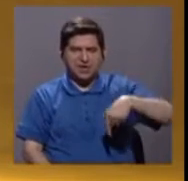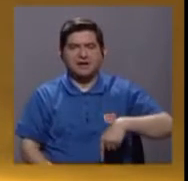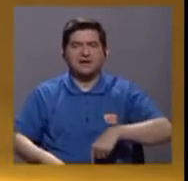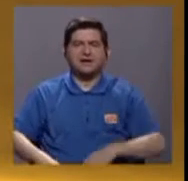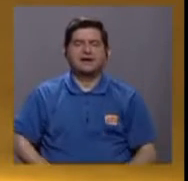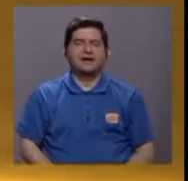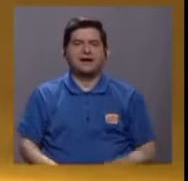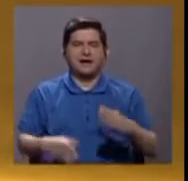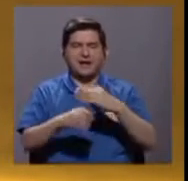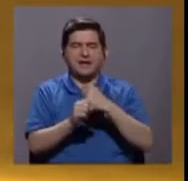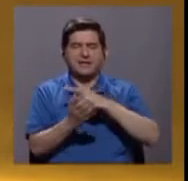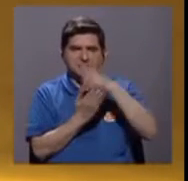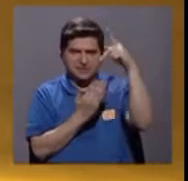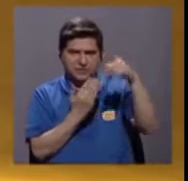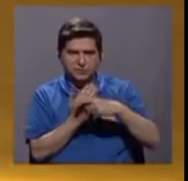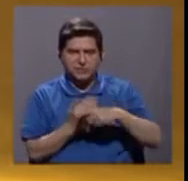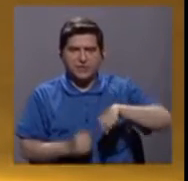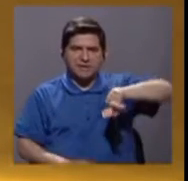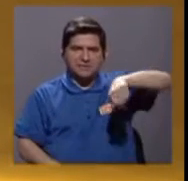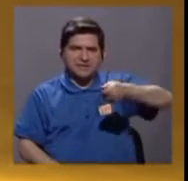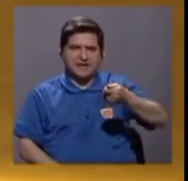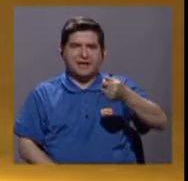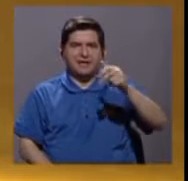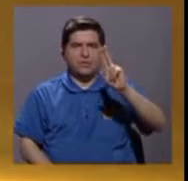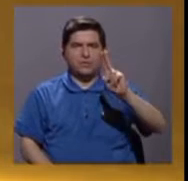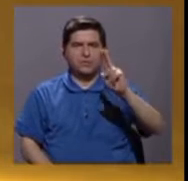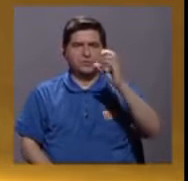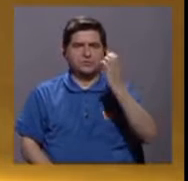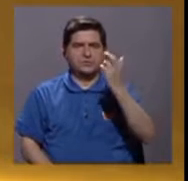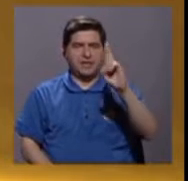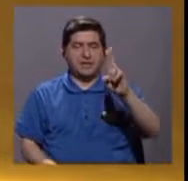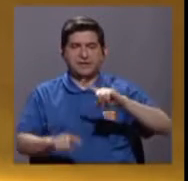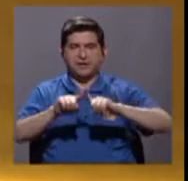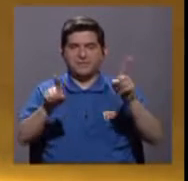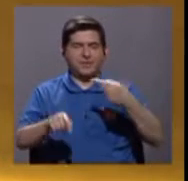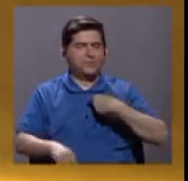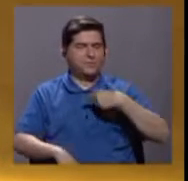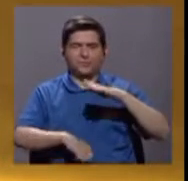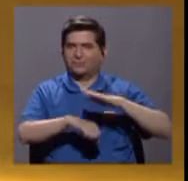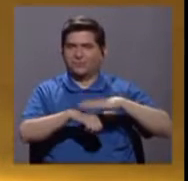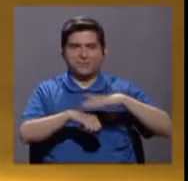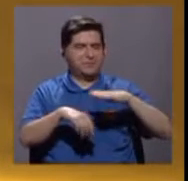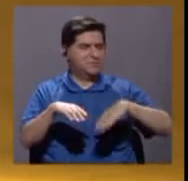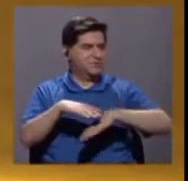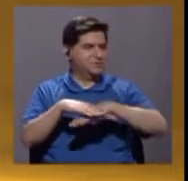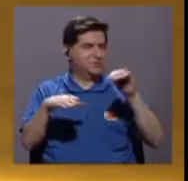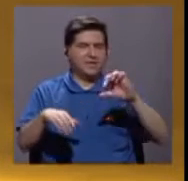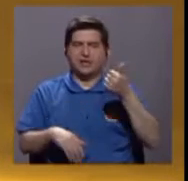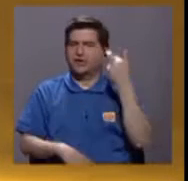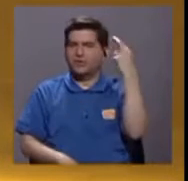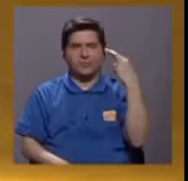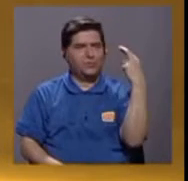grabar a Canal UCR, pero no me doy permiso de salir por ninguna otra razón.